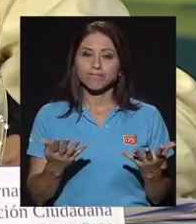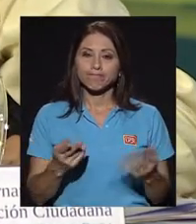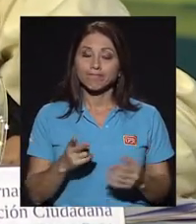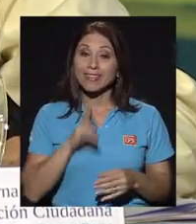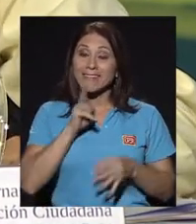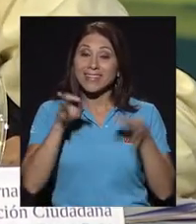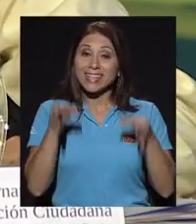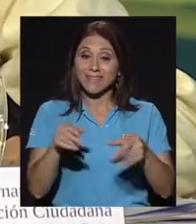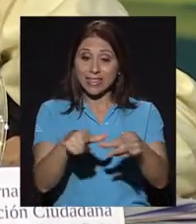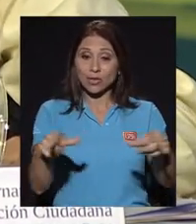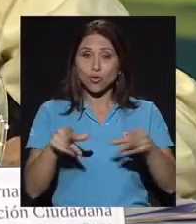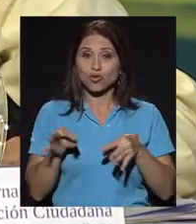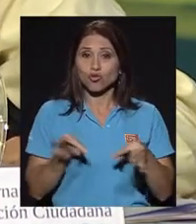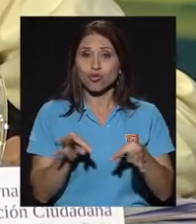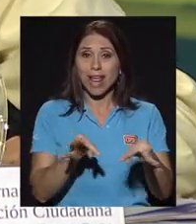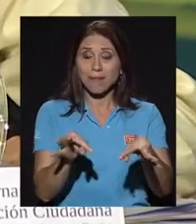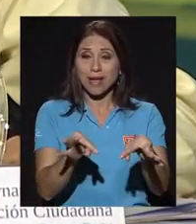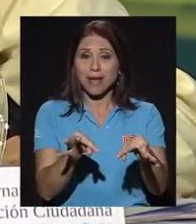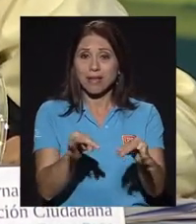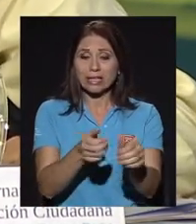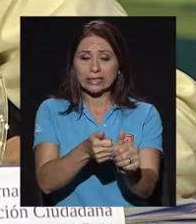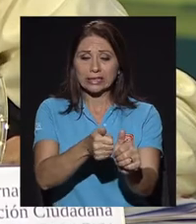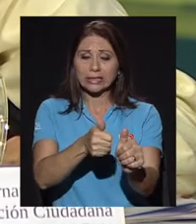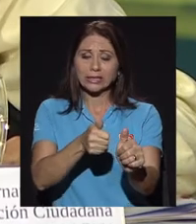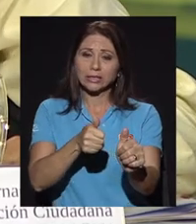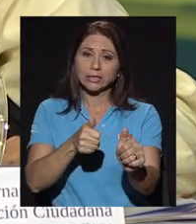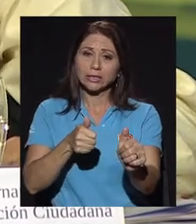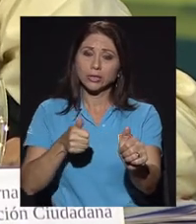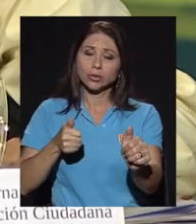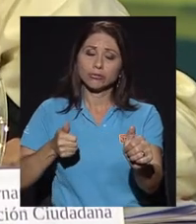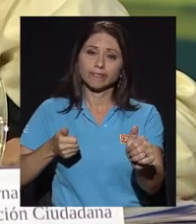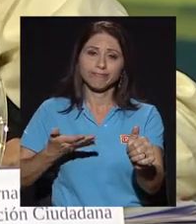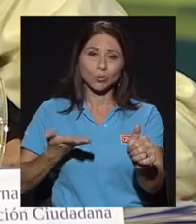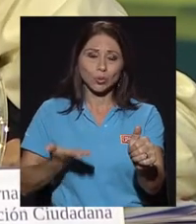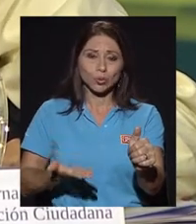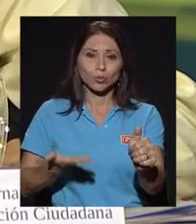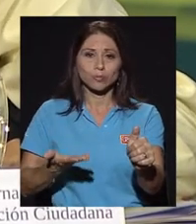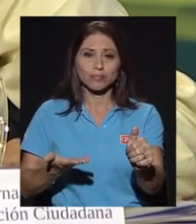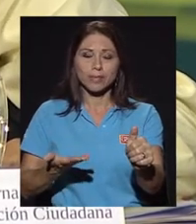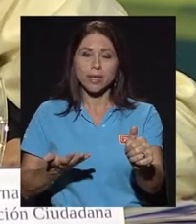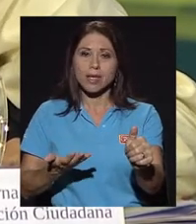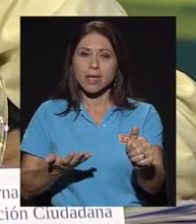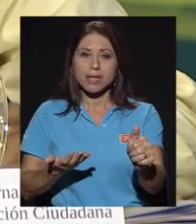definitivamente Turrialba tiene un rezago inmenso